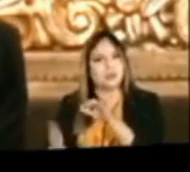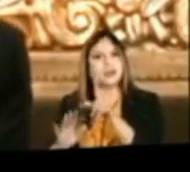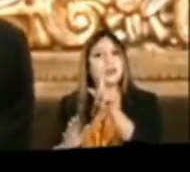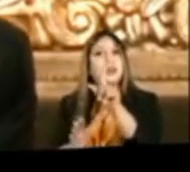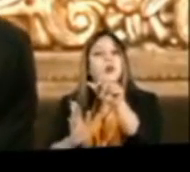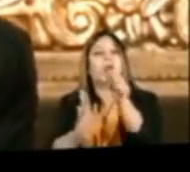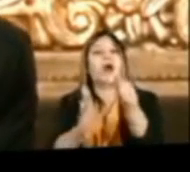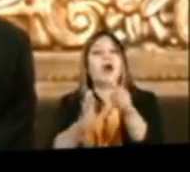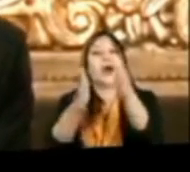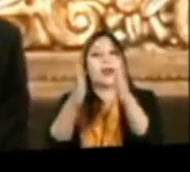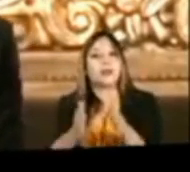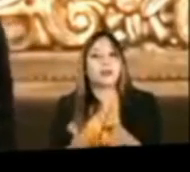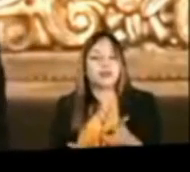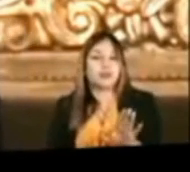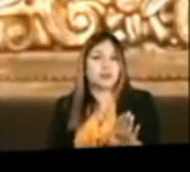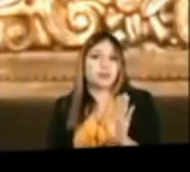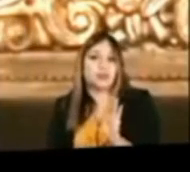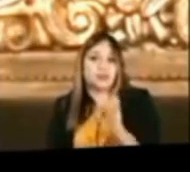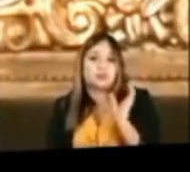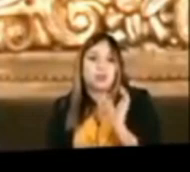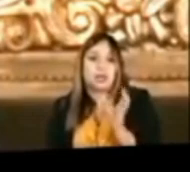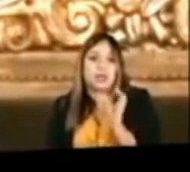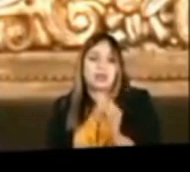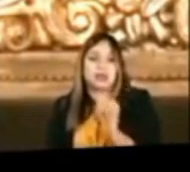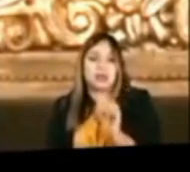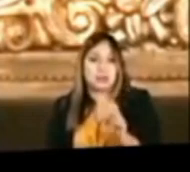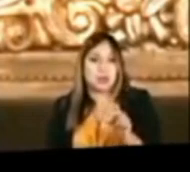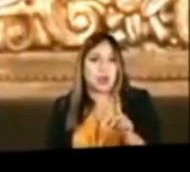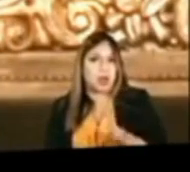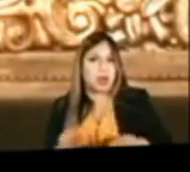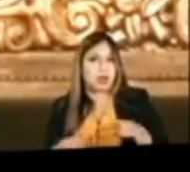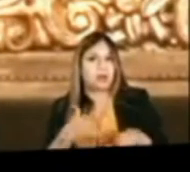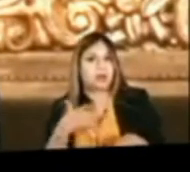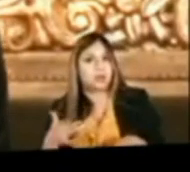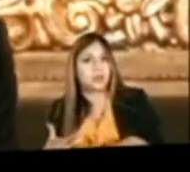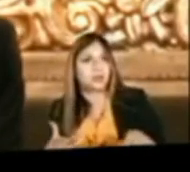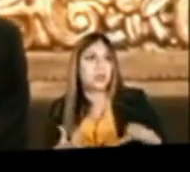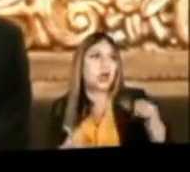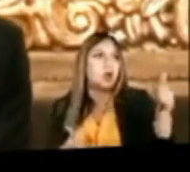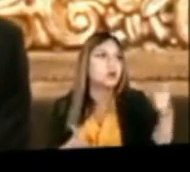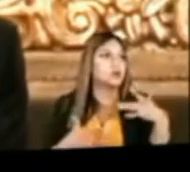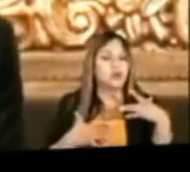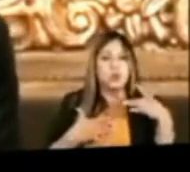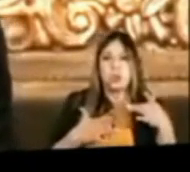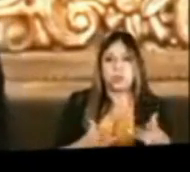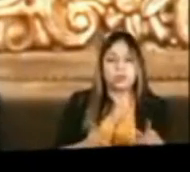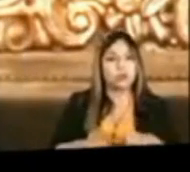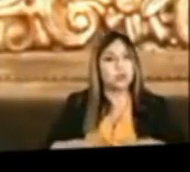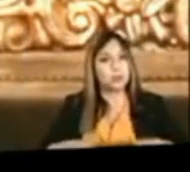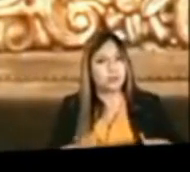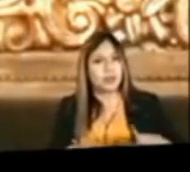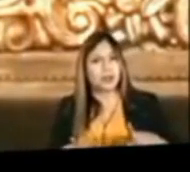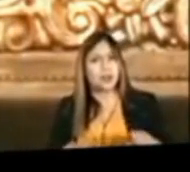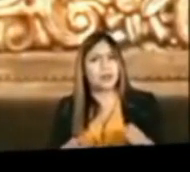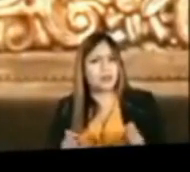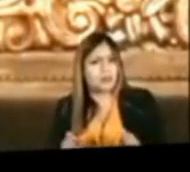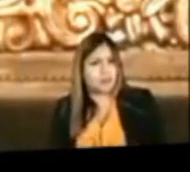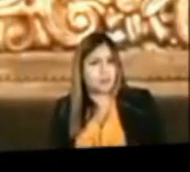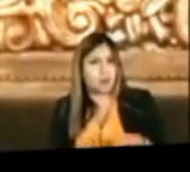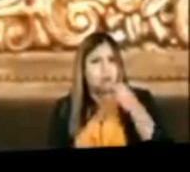que puede tener sus críticas, que a unos les gusta, a otros no les gusta, que pueden considerar que